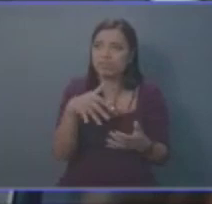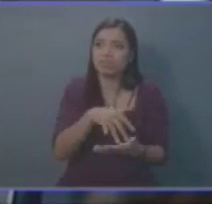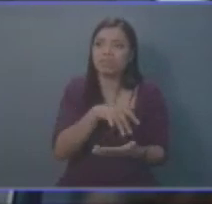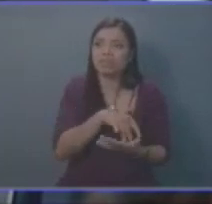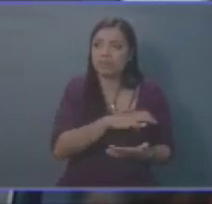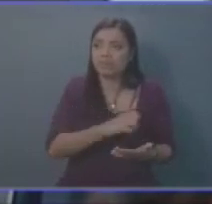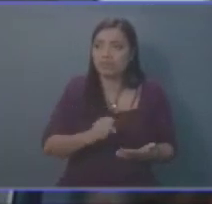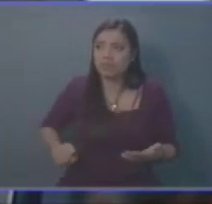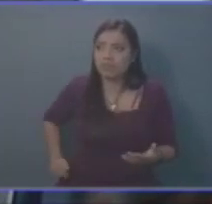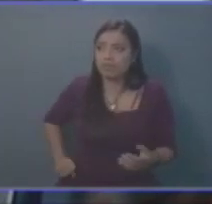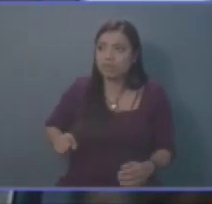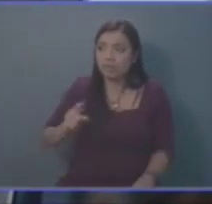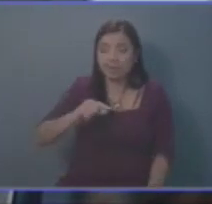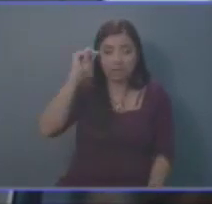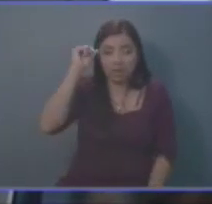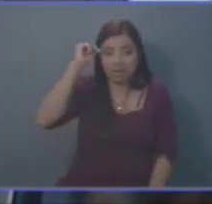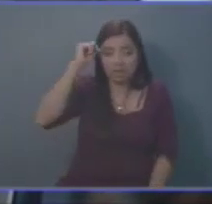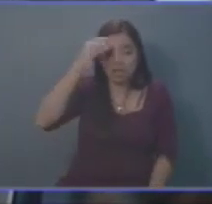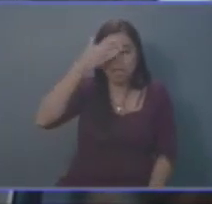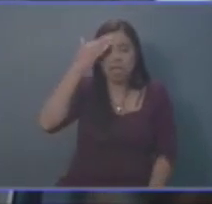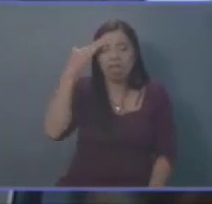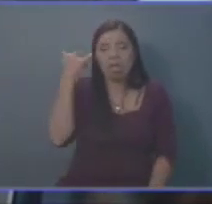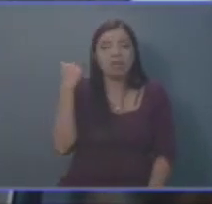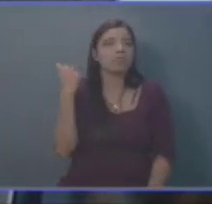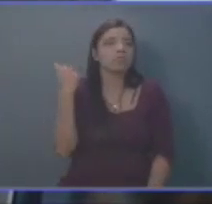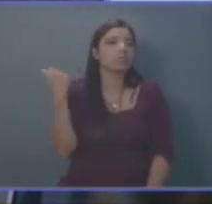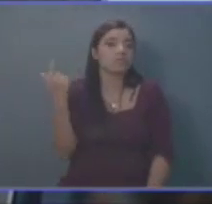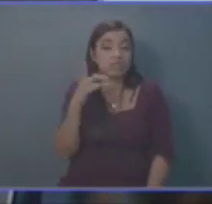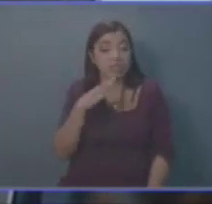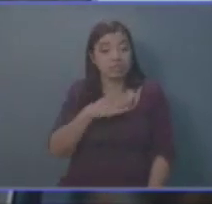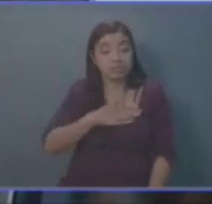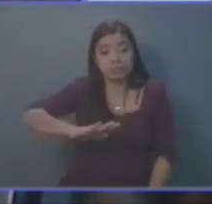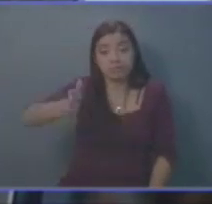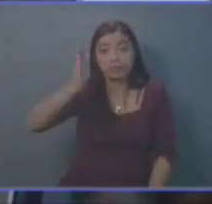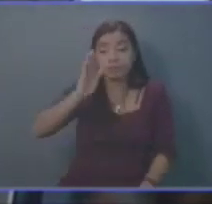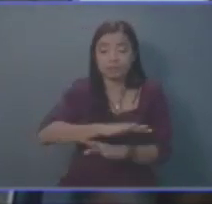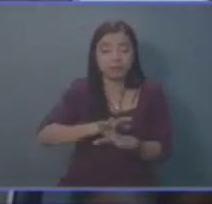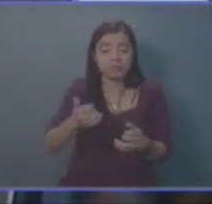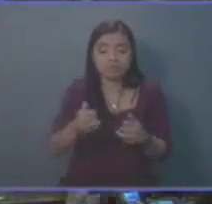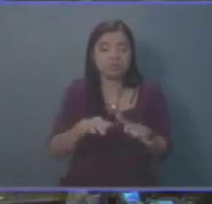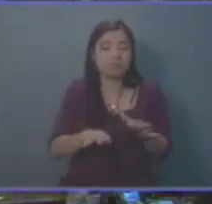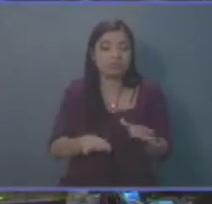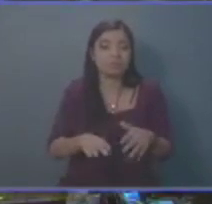salvadoreño tiene memoria corta. Así es que esa es mi intervención solamente. Gracias.